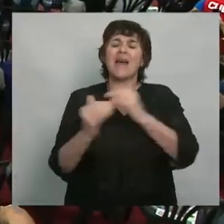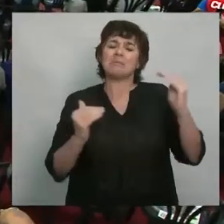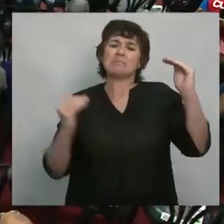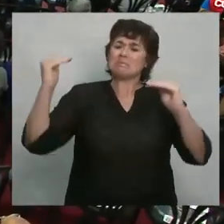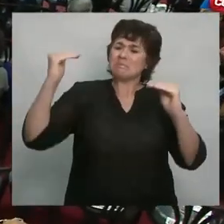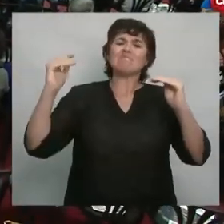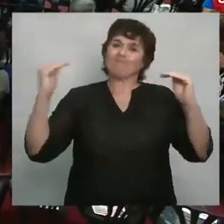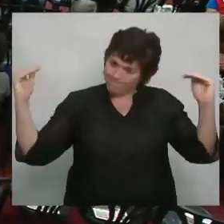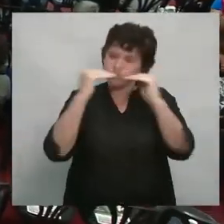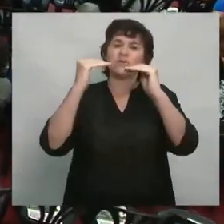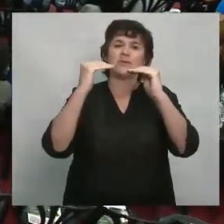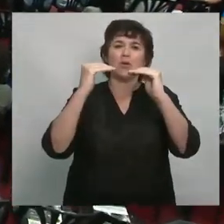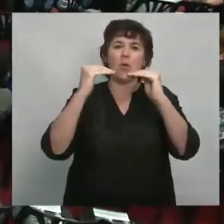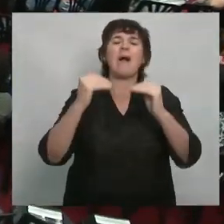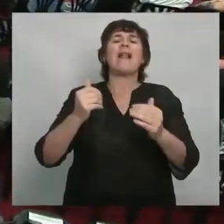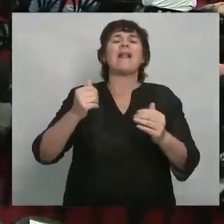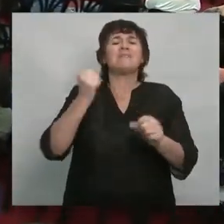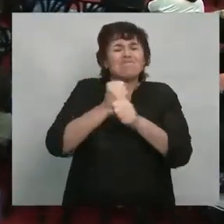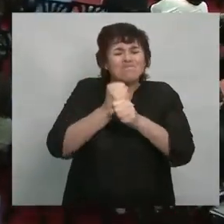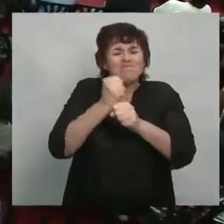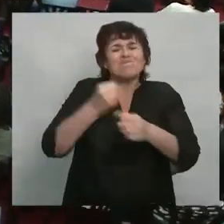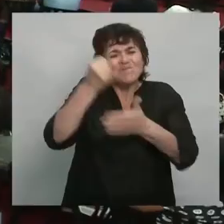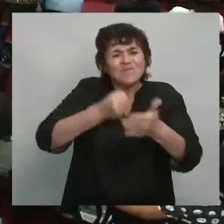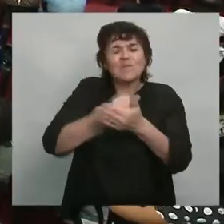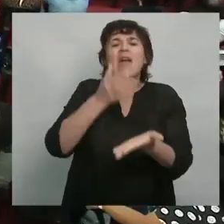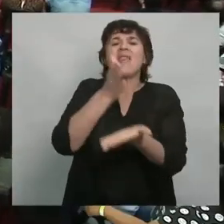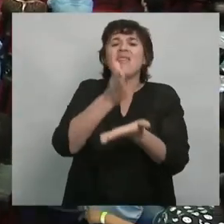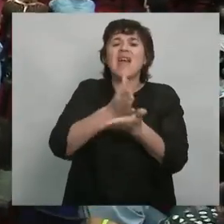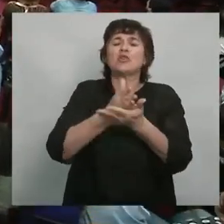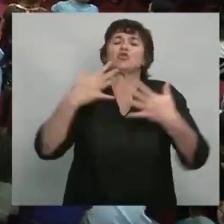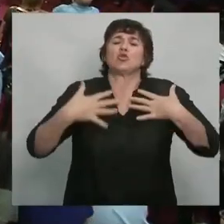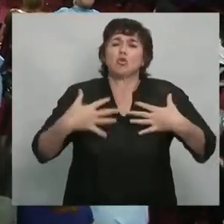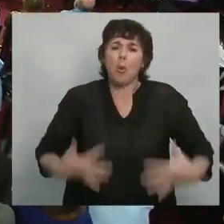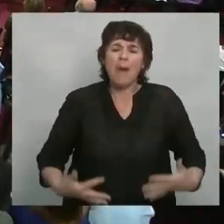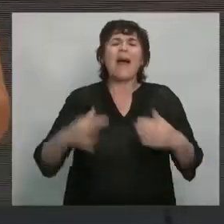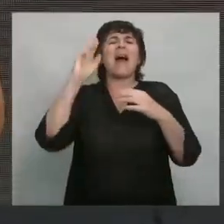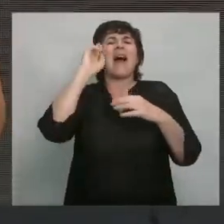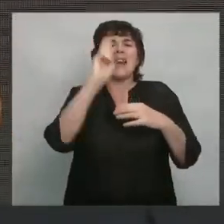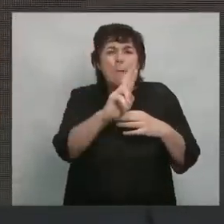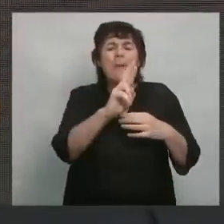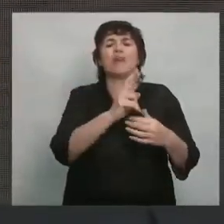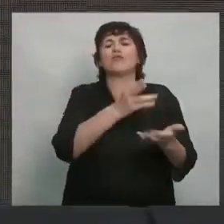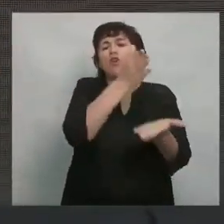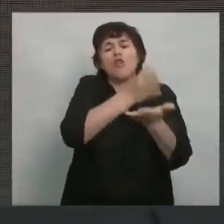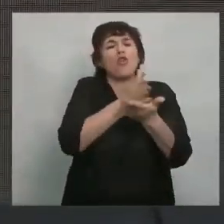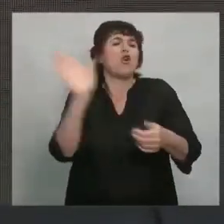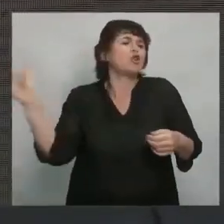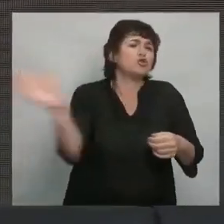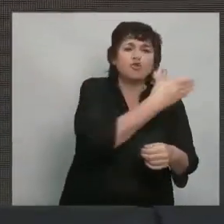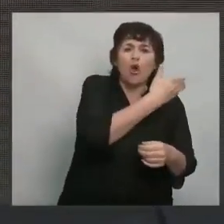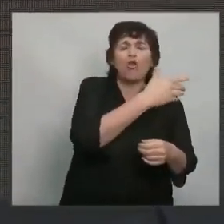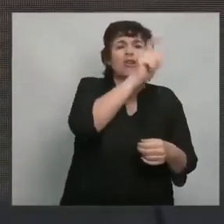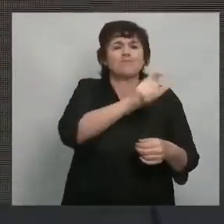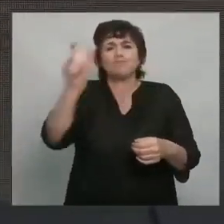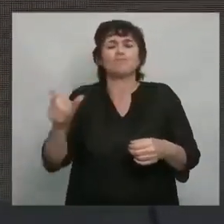para trabajar por los derechos humanos, por la justicia social y por el respeto de los derechos de todos y de